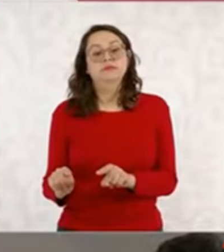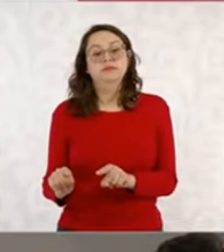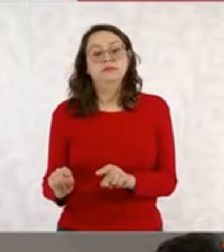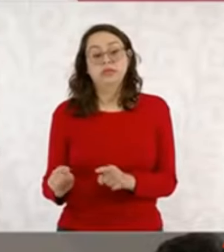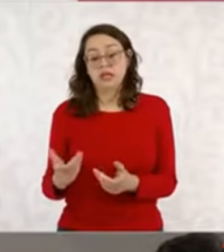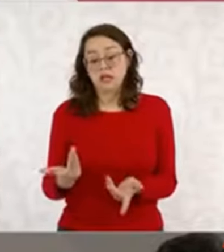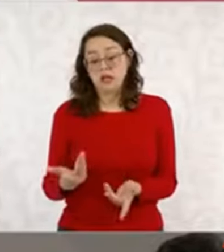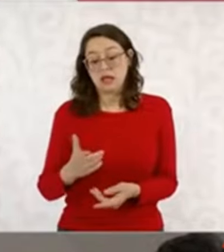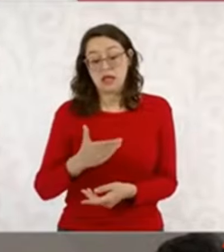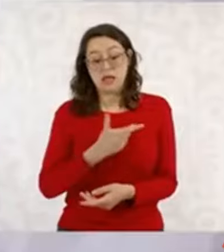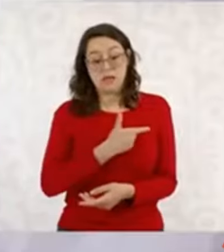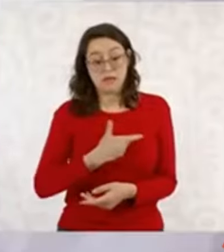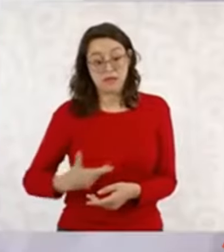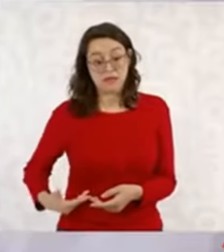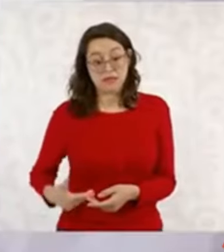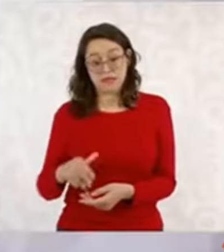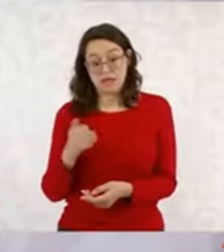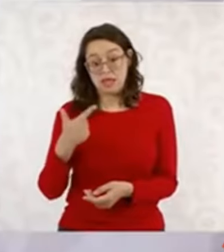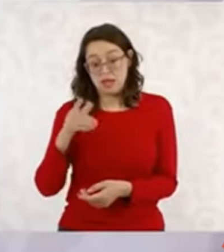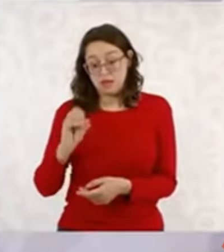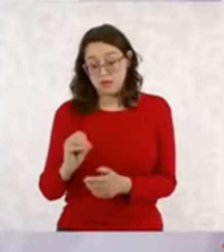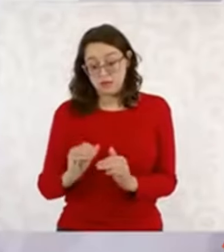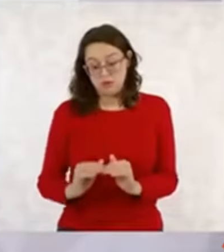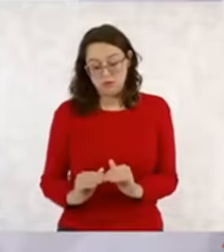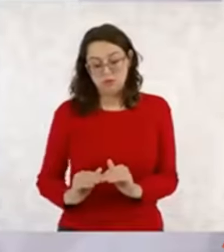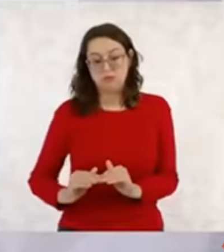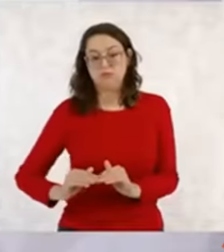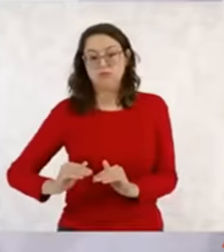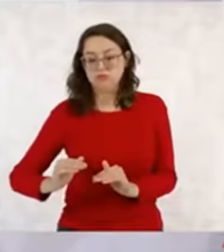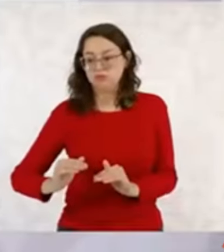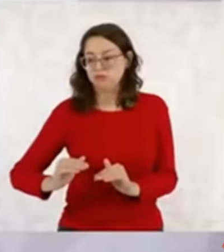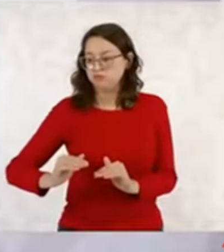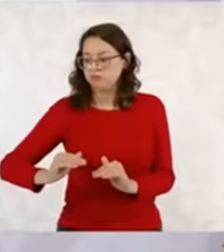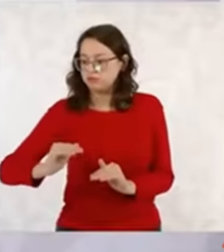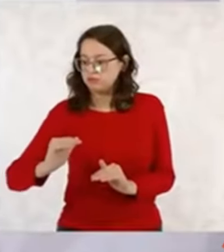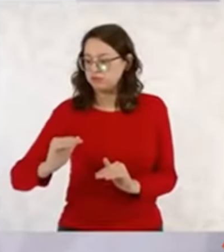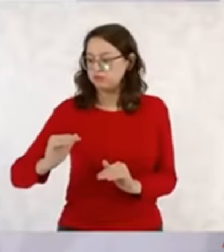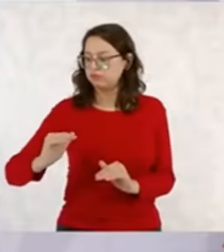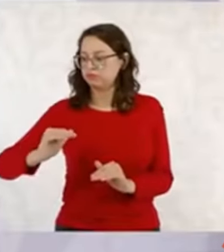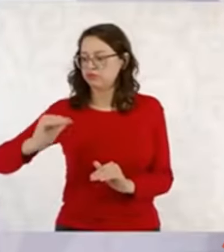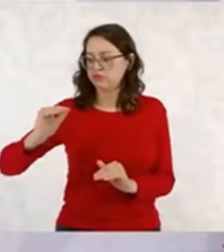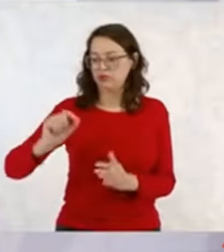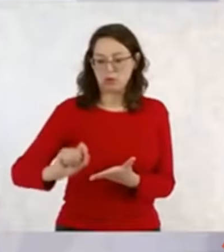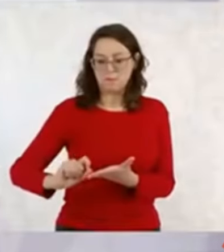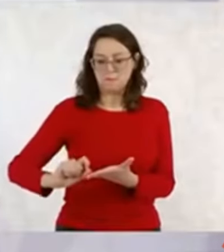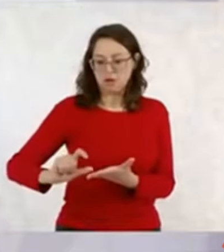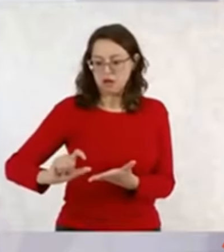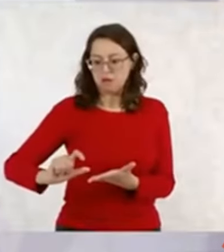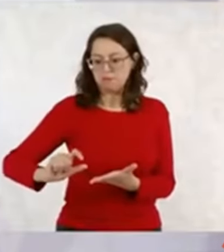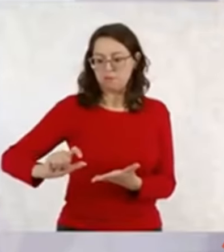llega el presidente López Obrador y se empieza a recuperar el salario mínimo.